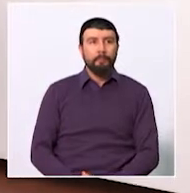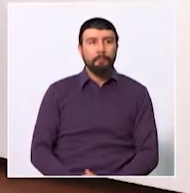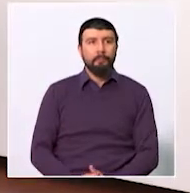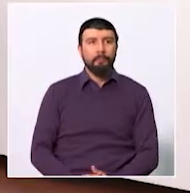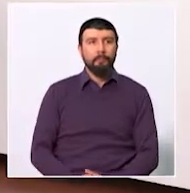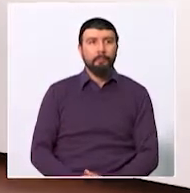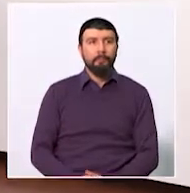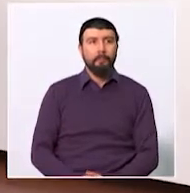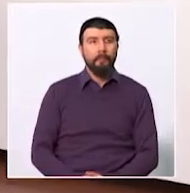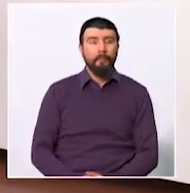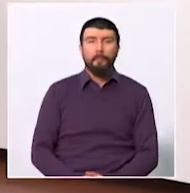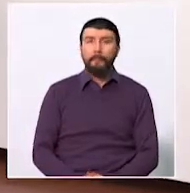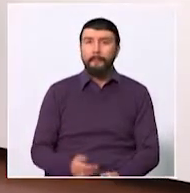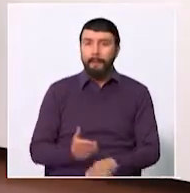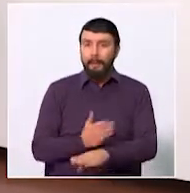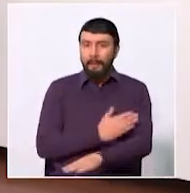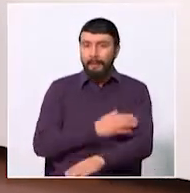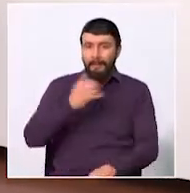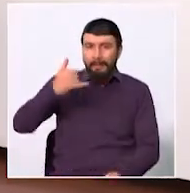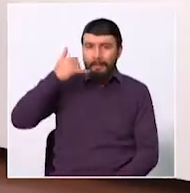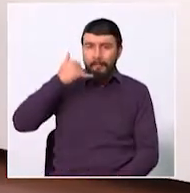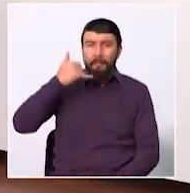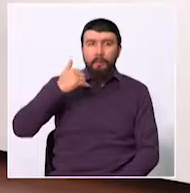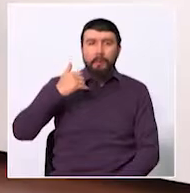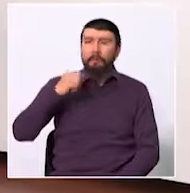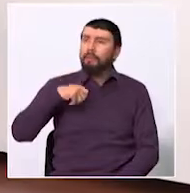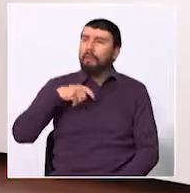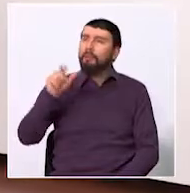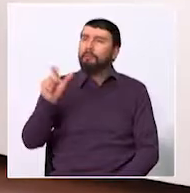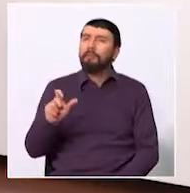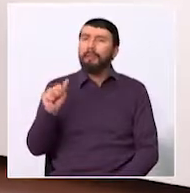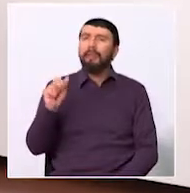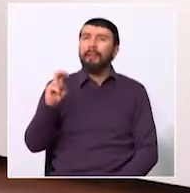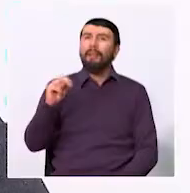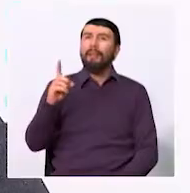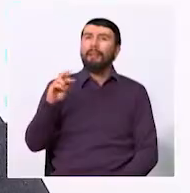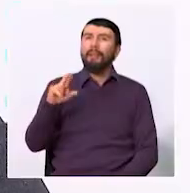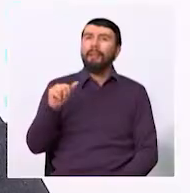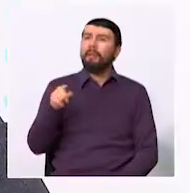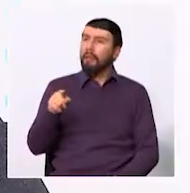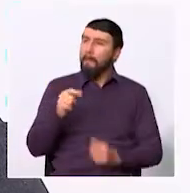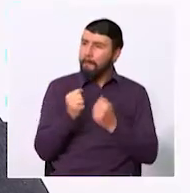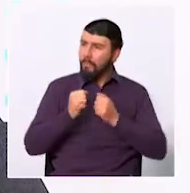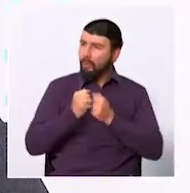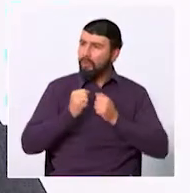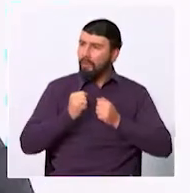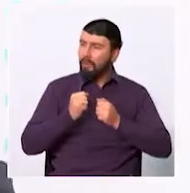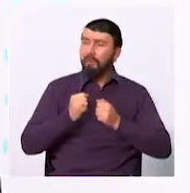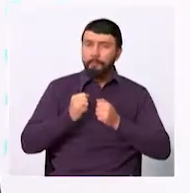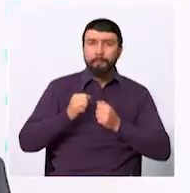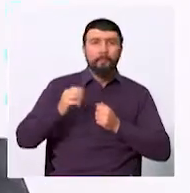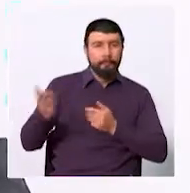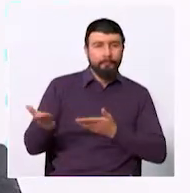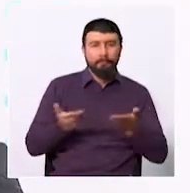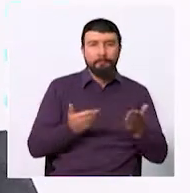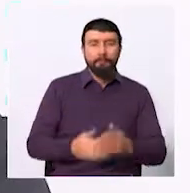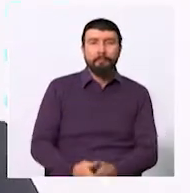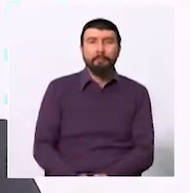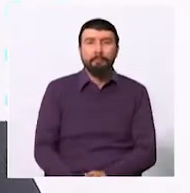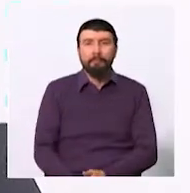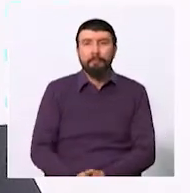estábamos antes de esta llamada tenemos a andrea en donde en bogotá bogota andrea bienvenida